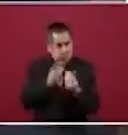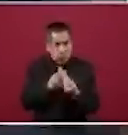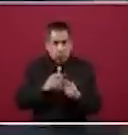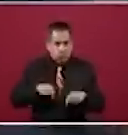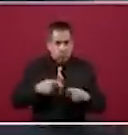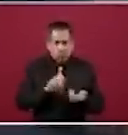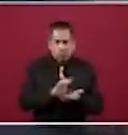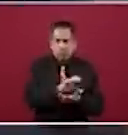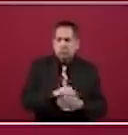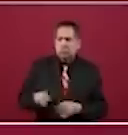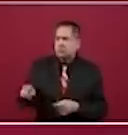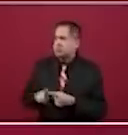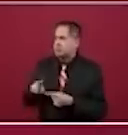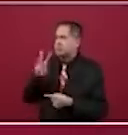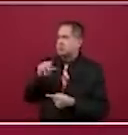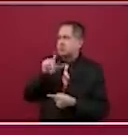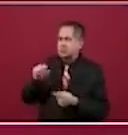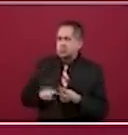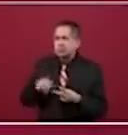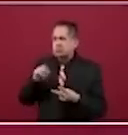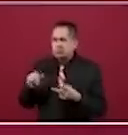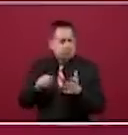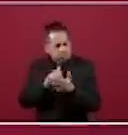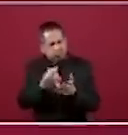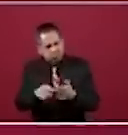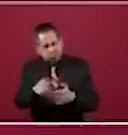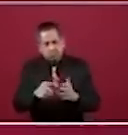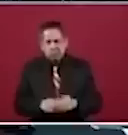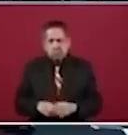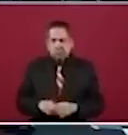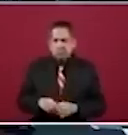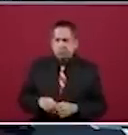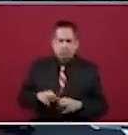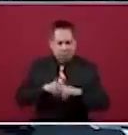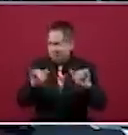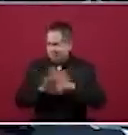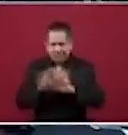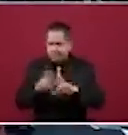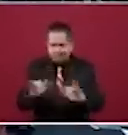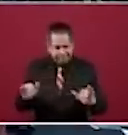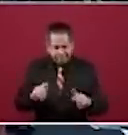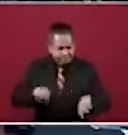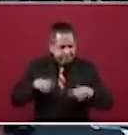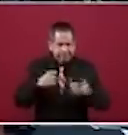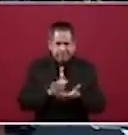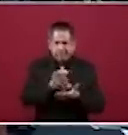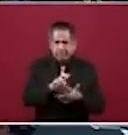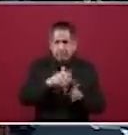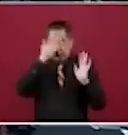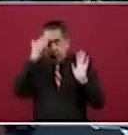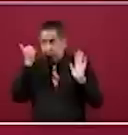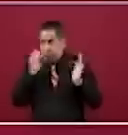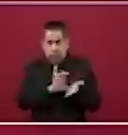considerable. La señora de Wallace, la señora Moreira… Por ejemplo… Nadie. A nadie, pero yo no sé si le daban a